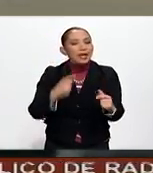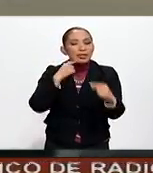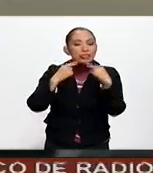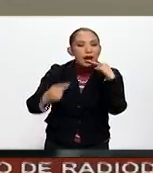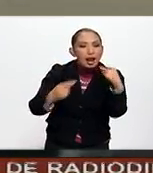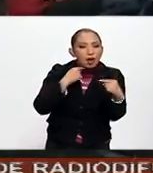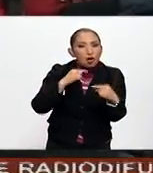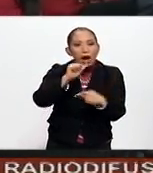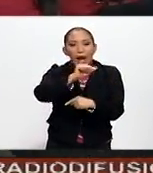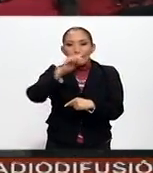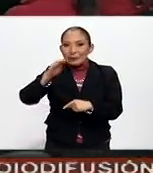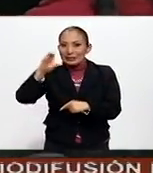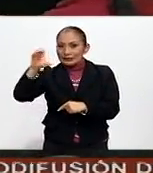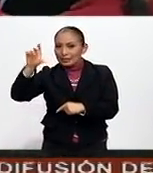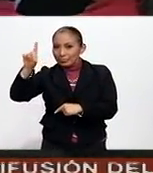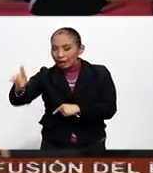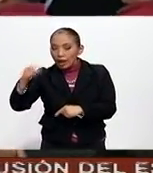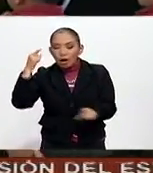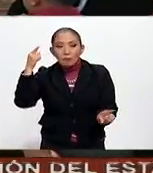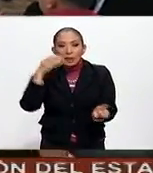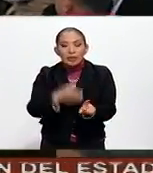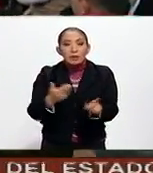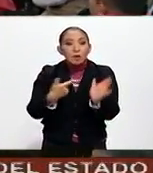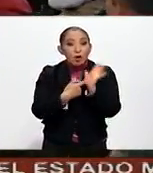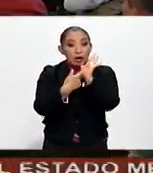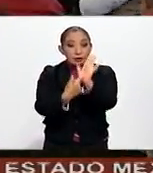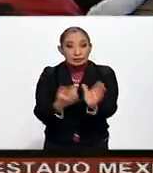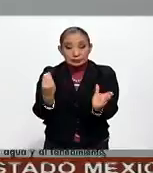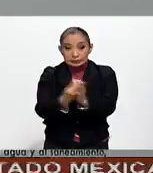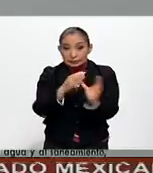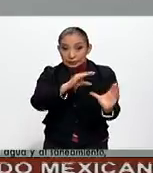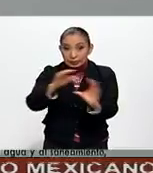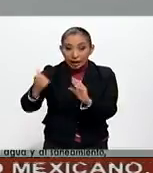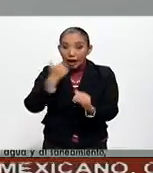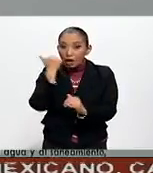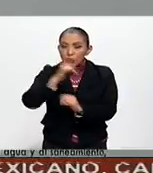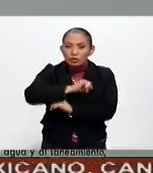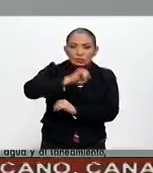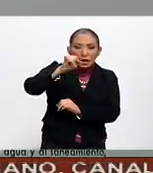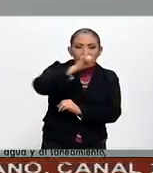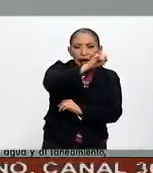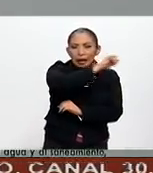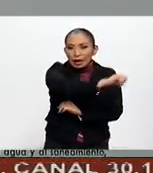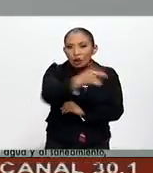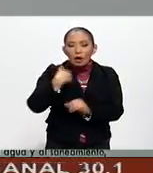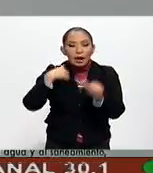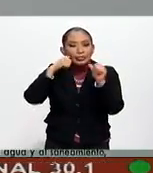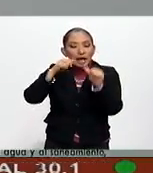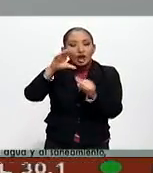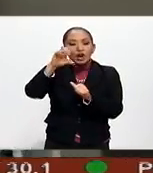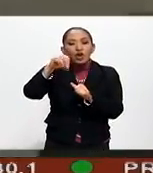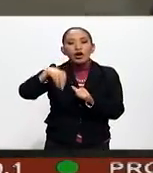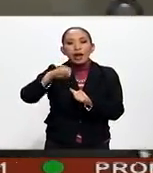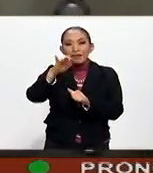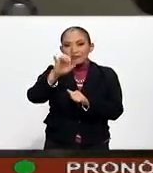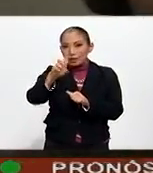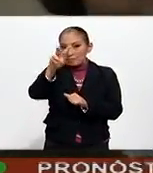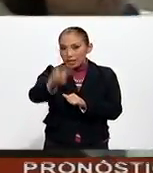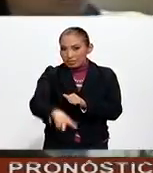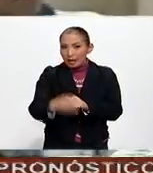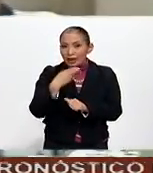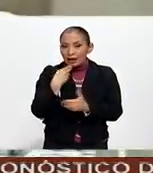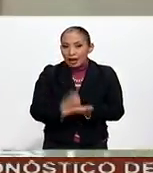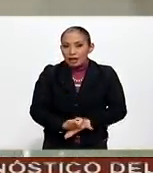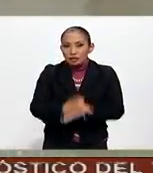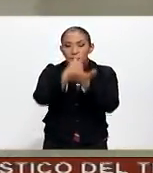diálogo ABCD. Tiene por objetivo enseñar a los alumnos de comunidades alejadas que atiende CONAFE lo que verdaderamente les sirve